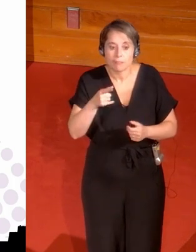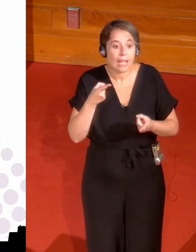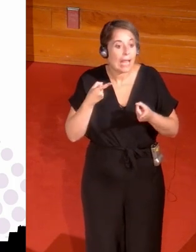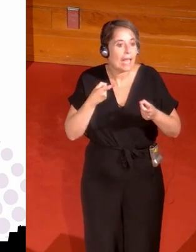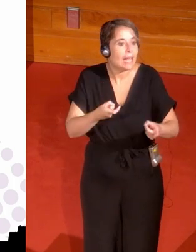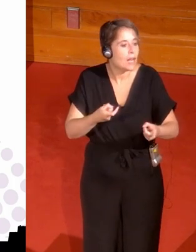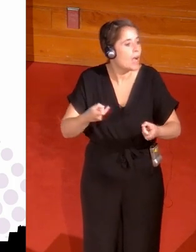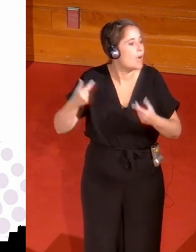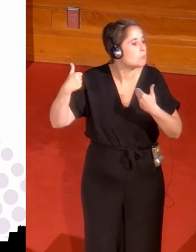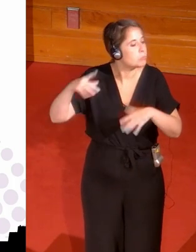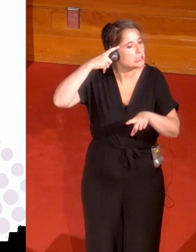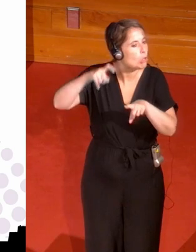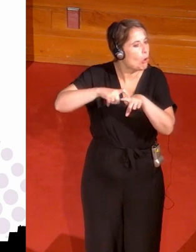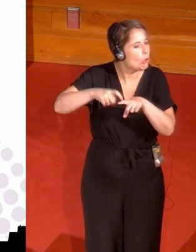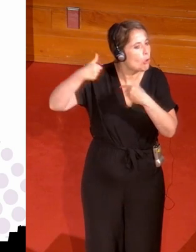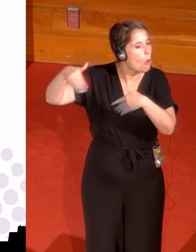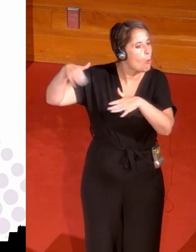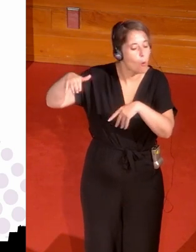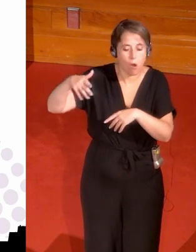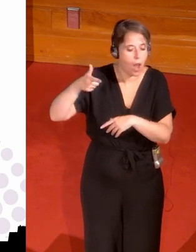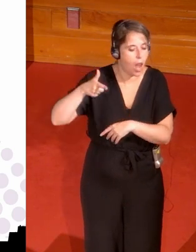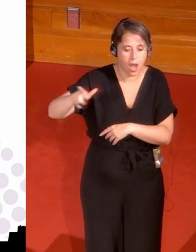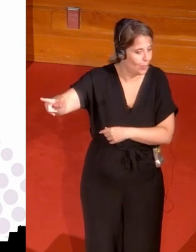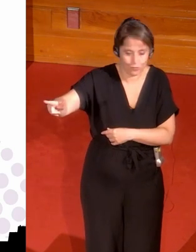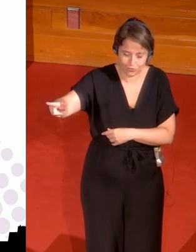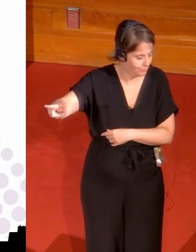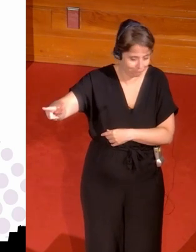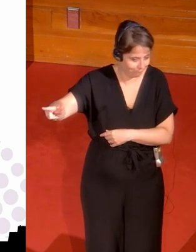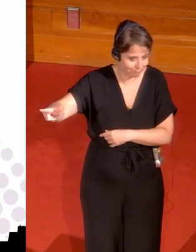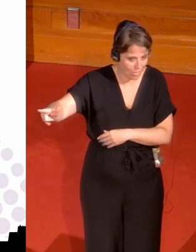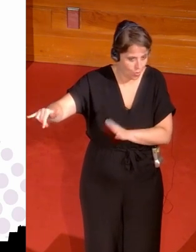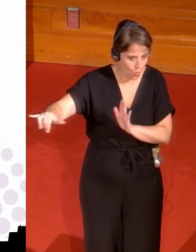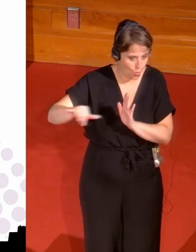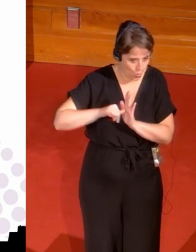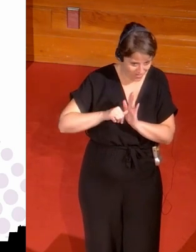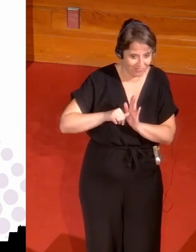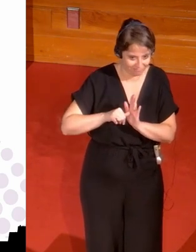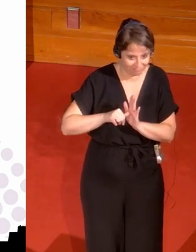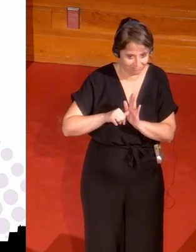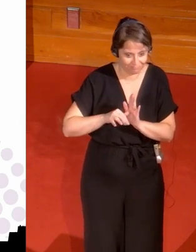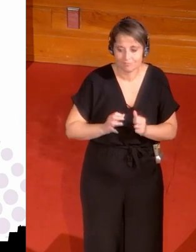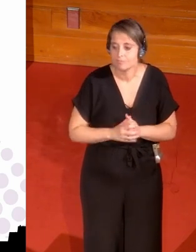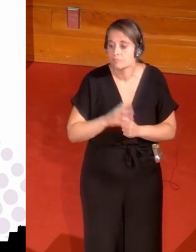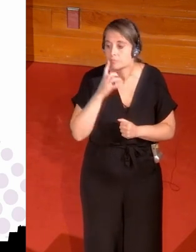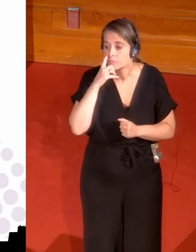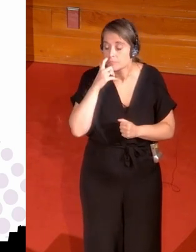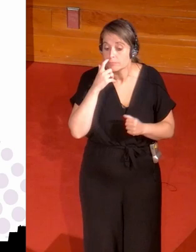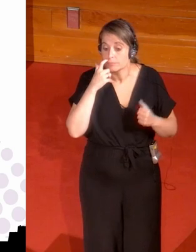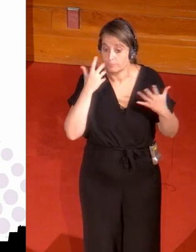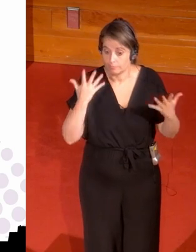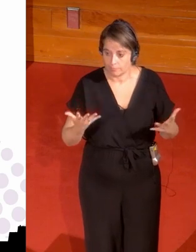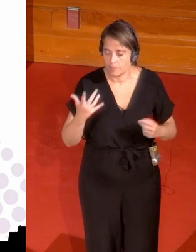parecer psicológicamente que está pero no está nada lejana está a nuestro lado y por si no tuviéramos bastante